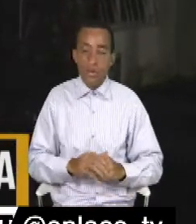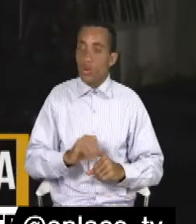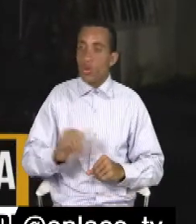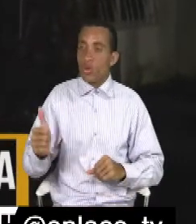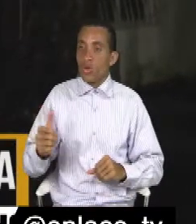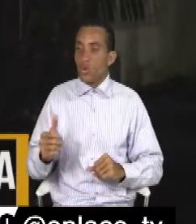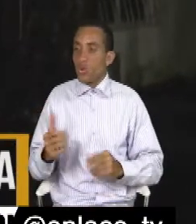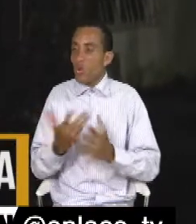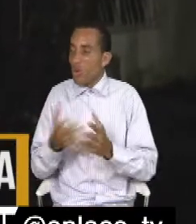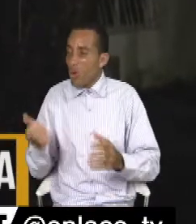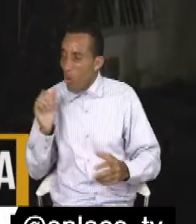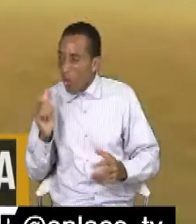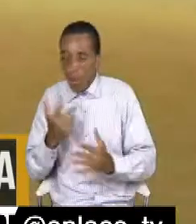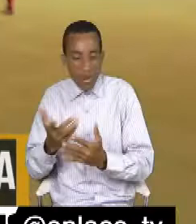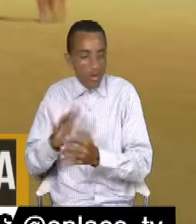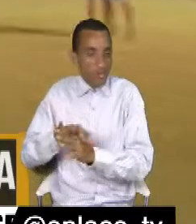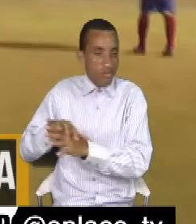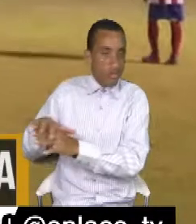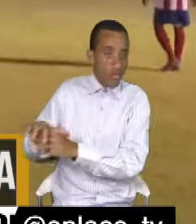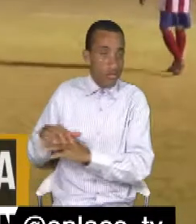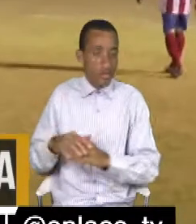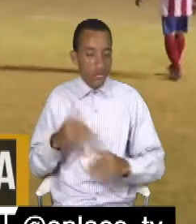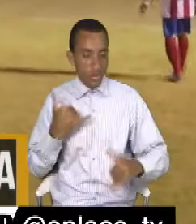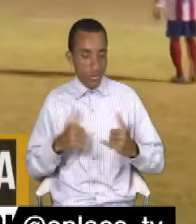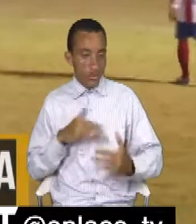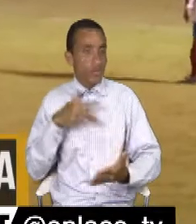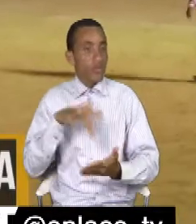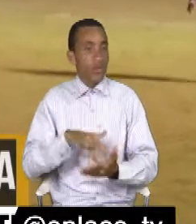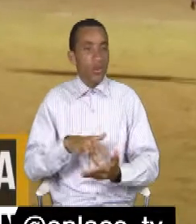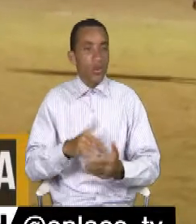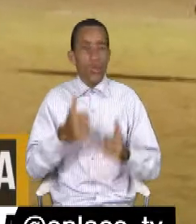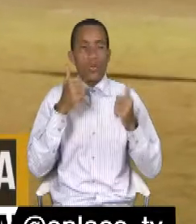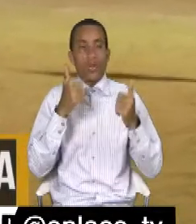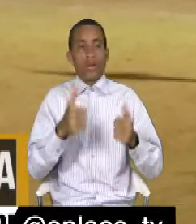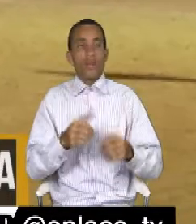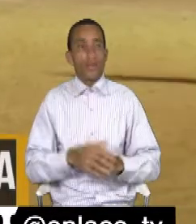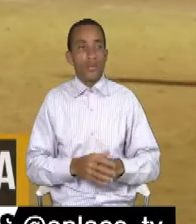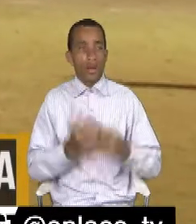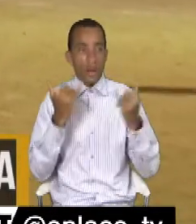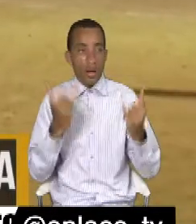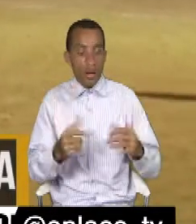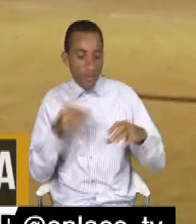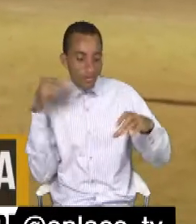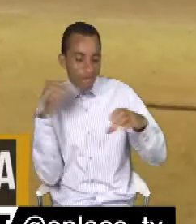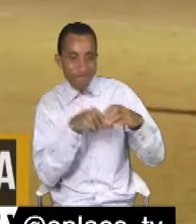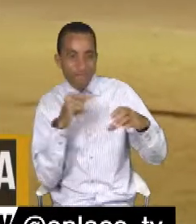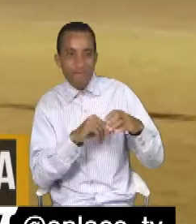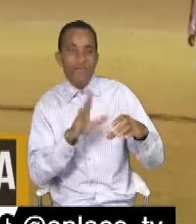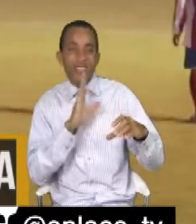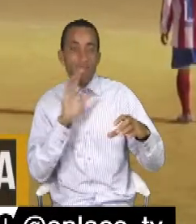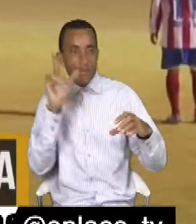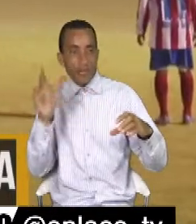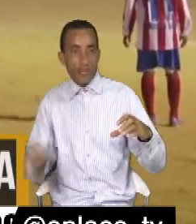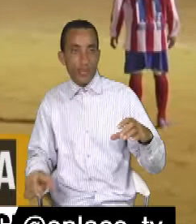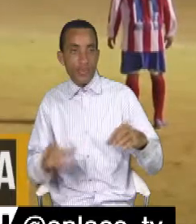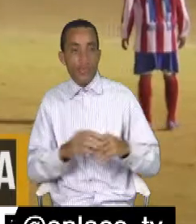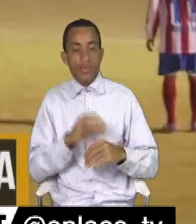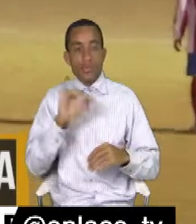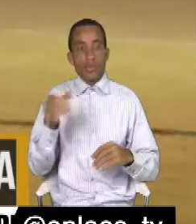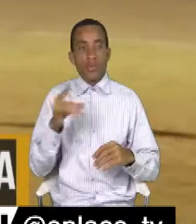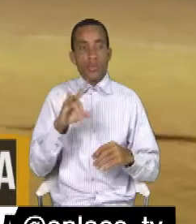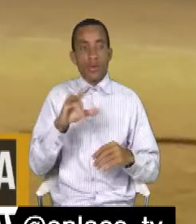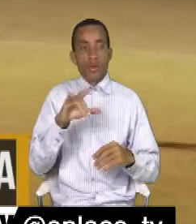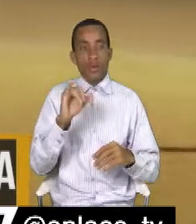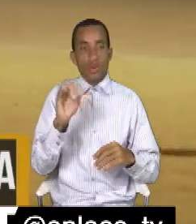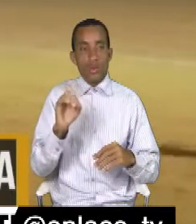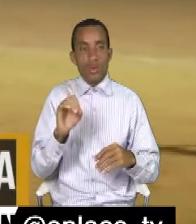de otros vicios y se viene a recrear para esta edad, muy bueno. Hasta ahorita el goleador es Julio Mercado de Unión Magdalena, lleva